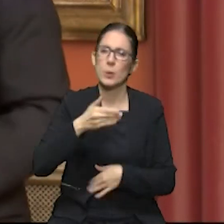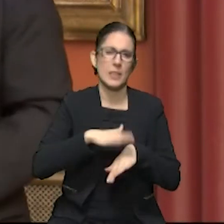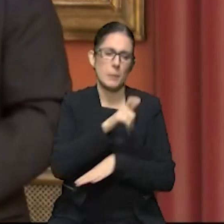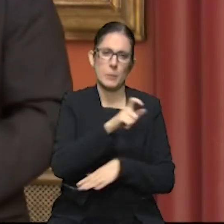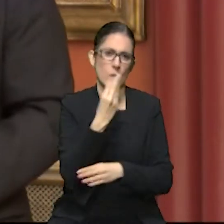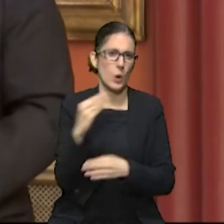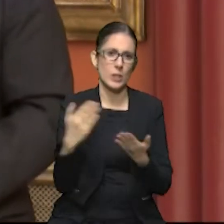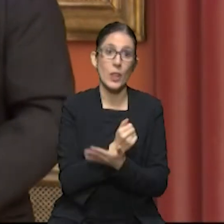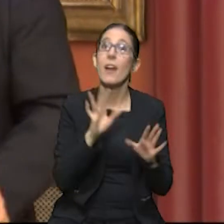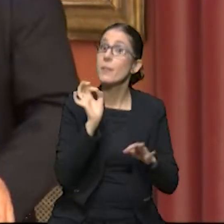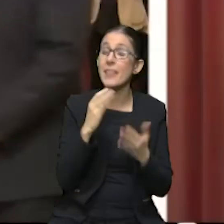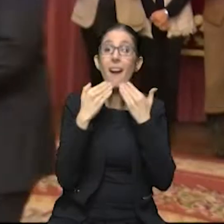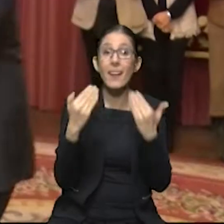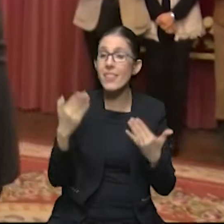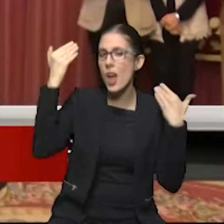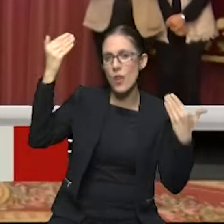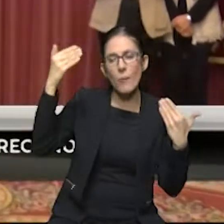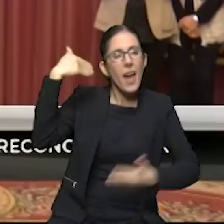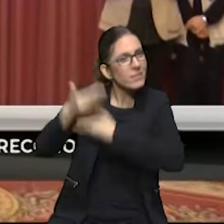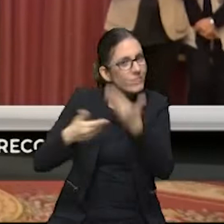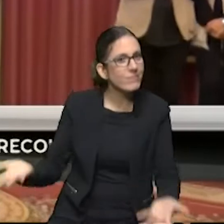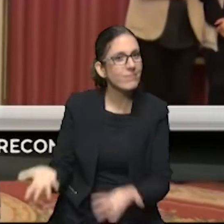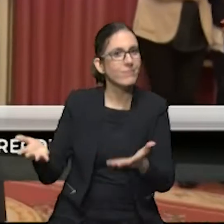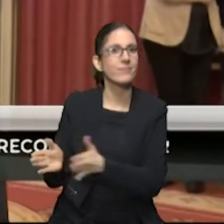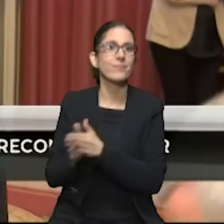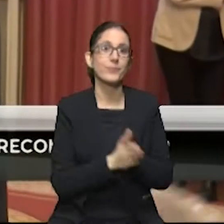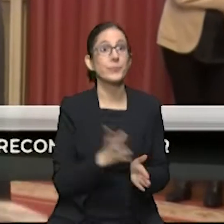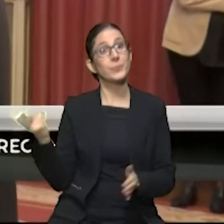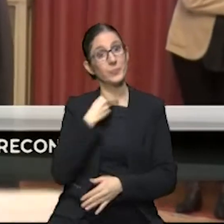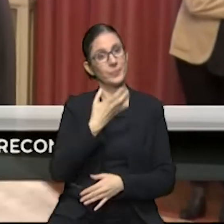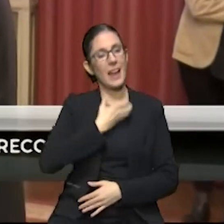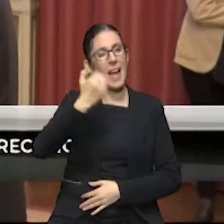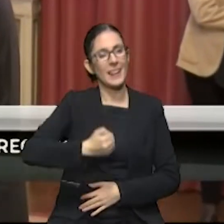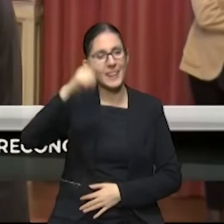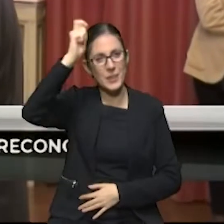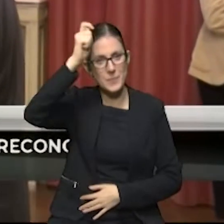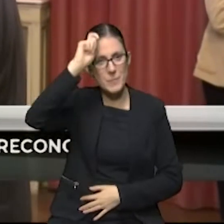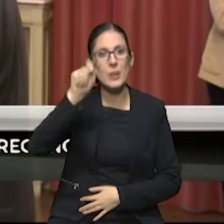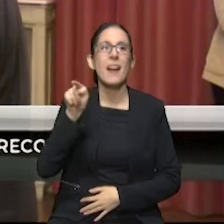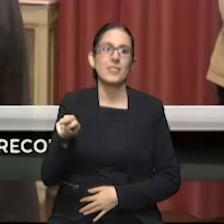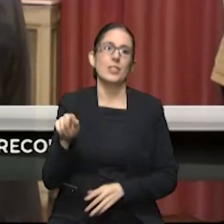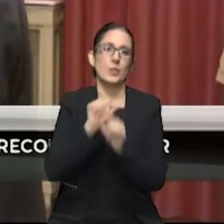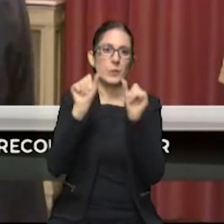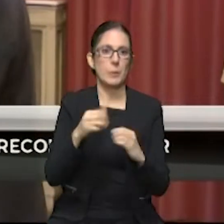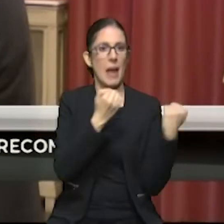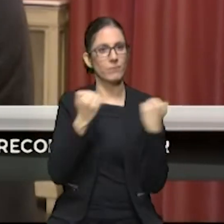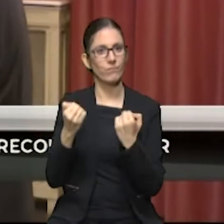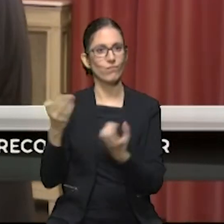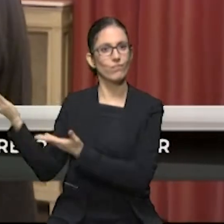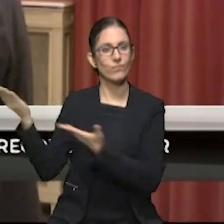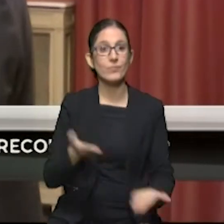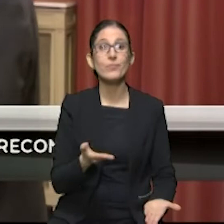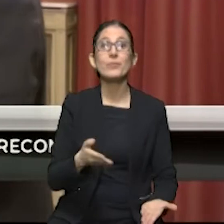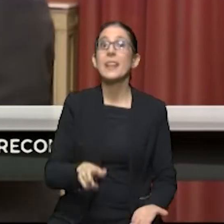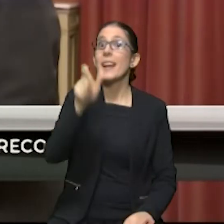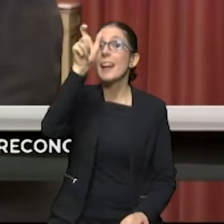enhorabuena y a seguir. Eran las palabras del alcalde de Pamplona que recibía de manera institucional a una joven promesa del mundo de